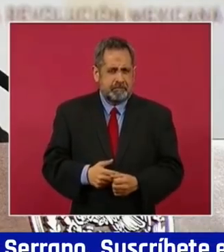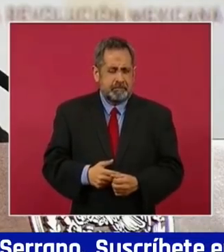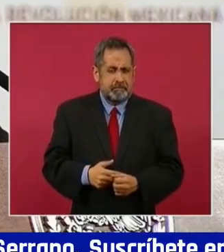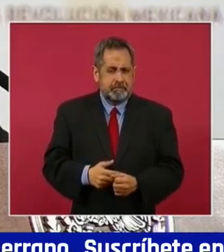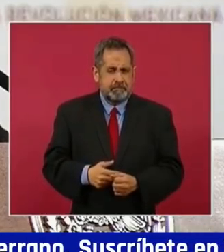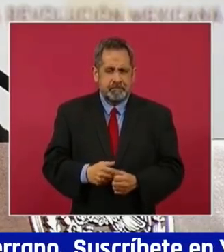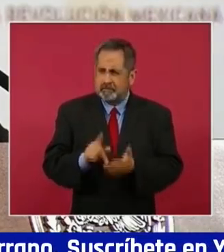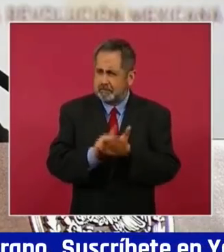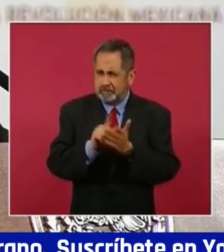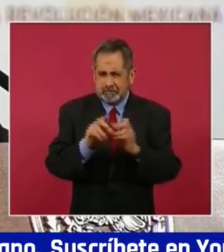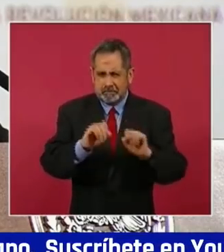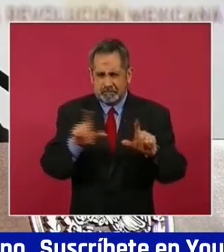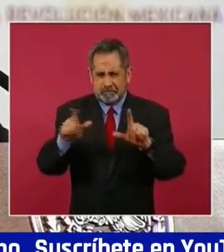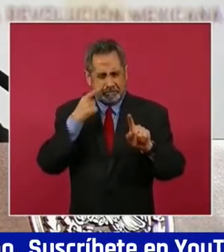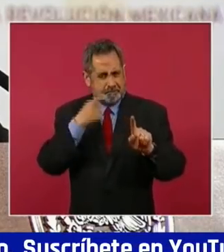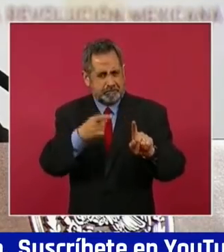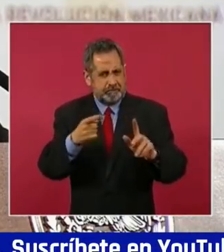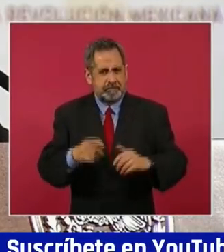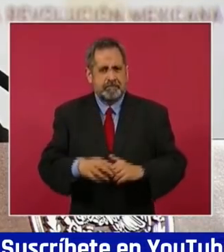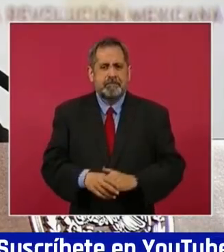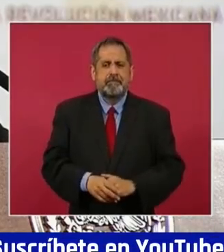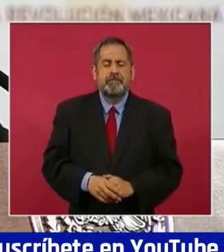En el Twitter.